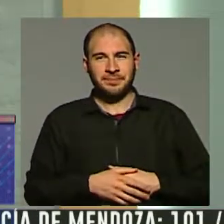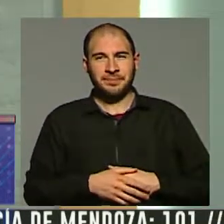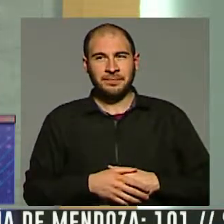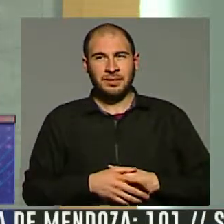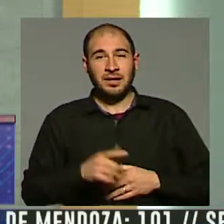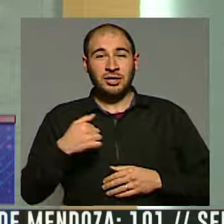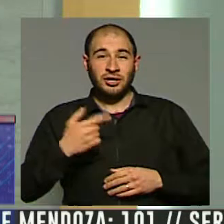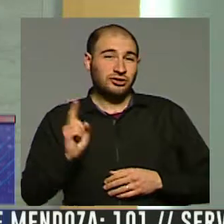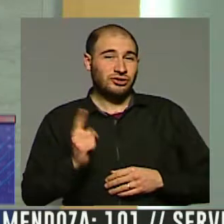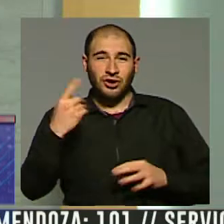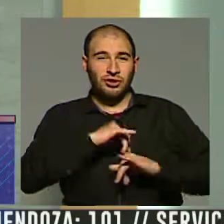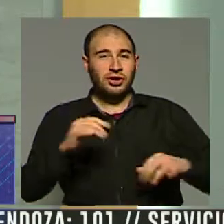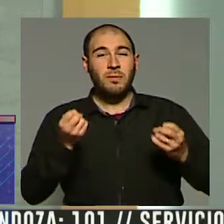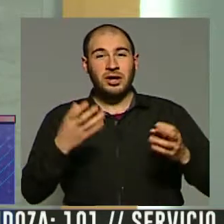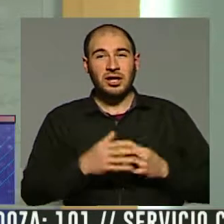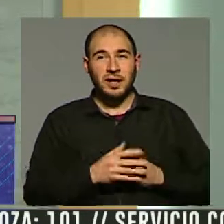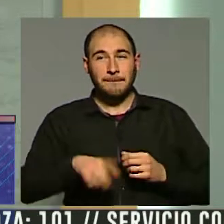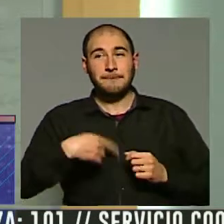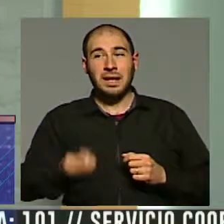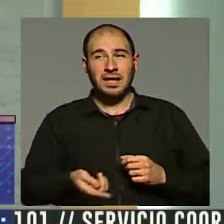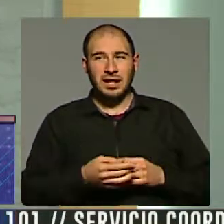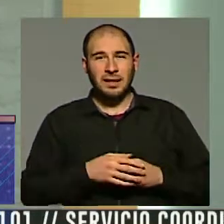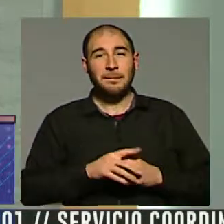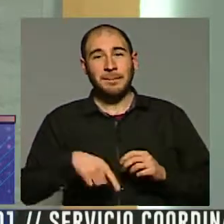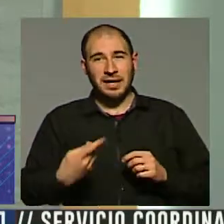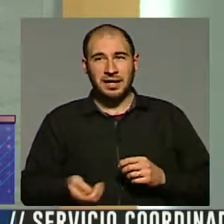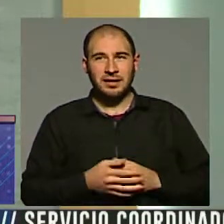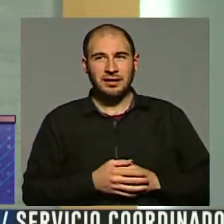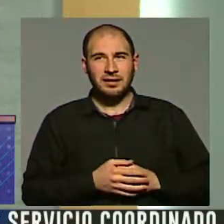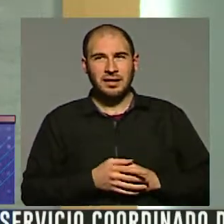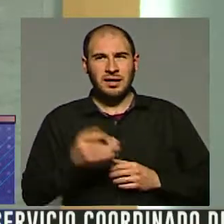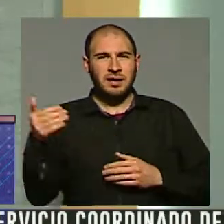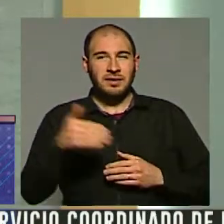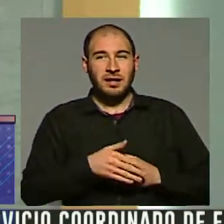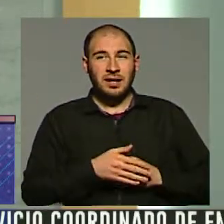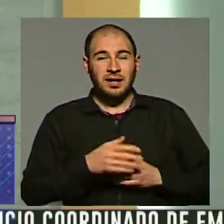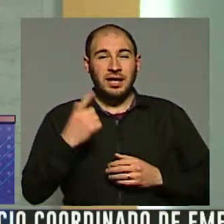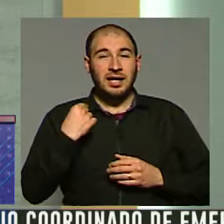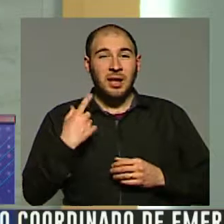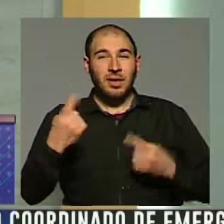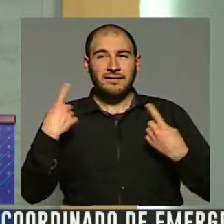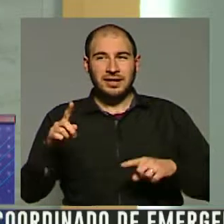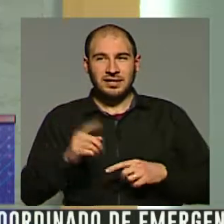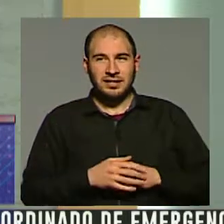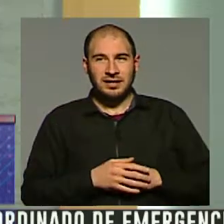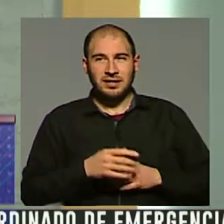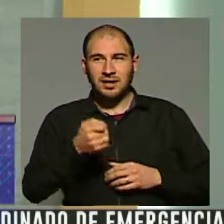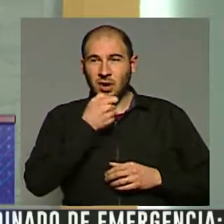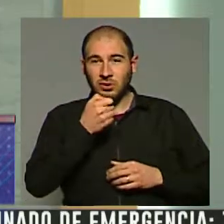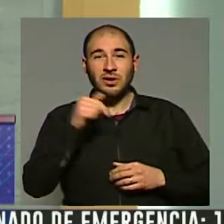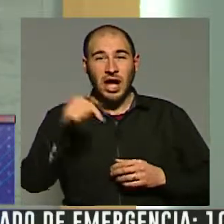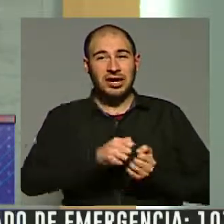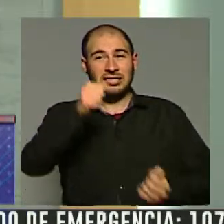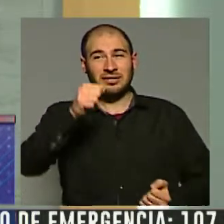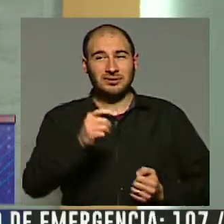www.universidad.com.ar. Me toca hacer el noticiero solo porque ya mañana, a partir de mañana, vamos a tener con nosotros una Claudia Durán diferente. Va a ser locutora, se está